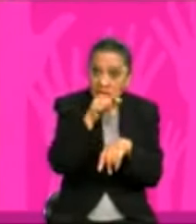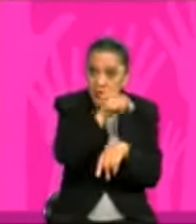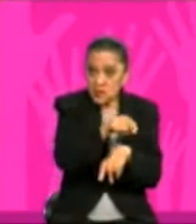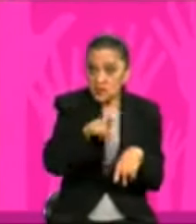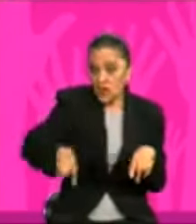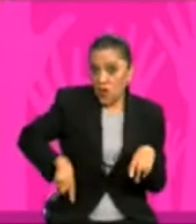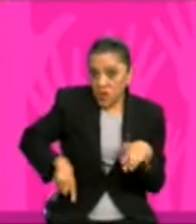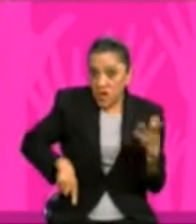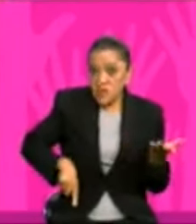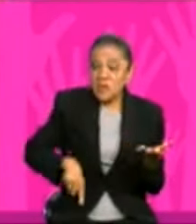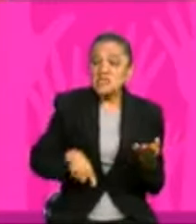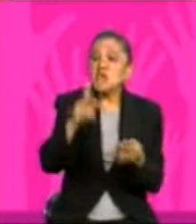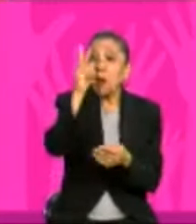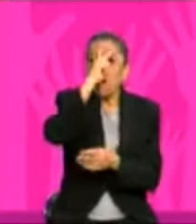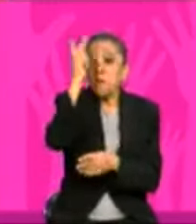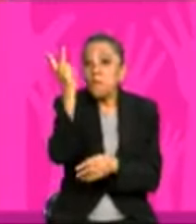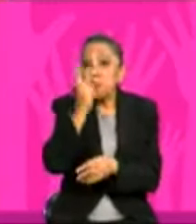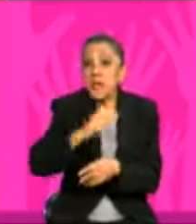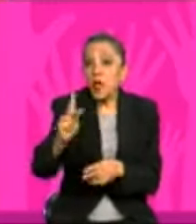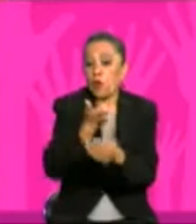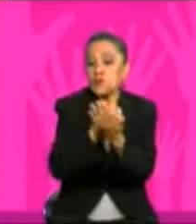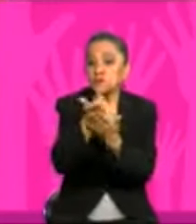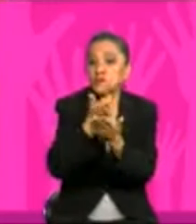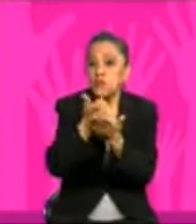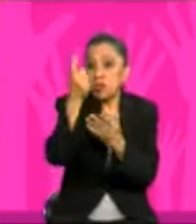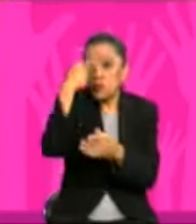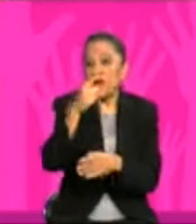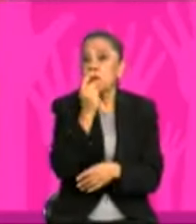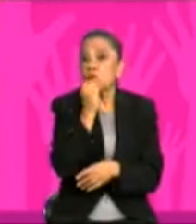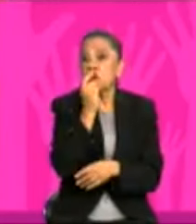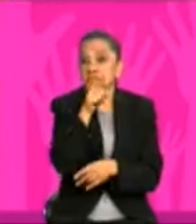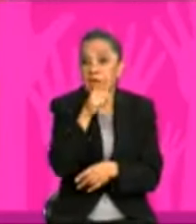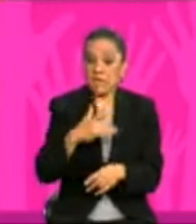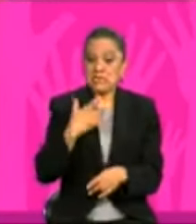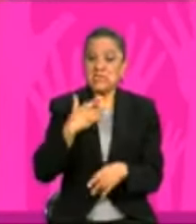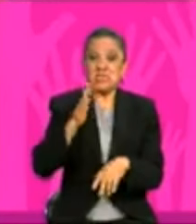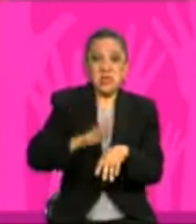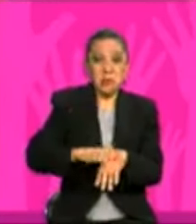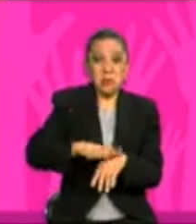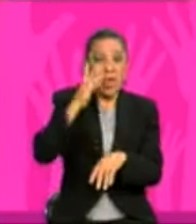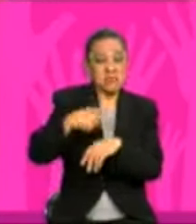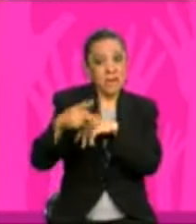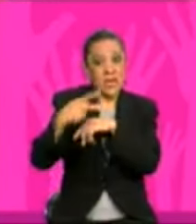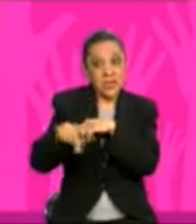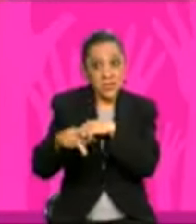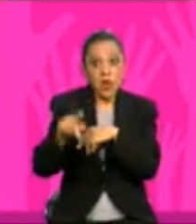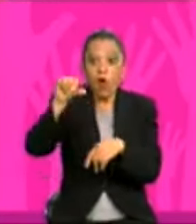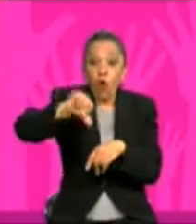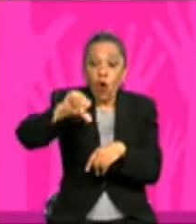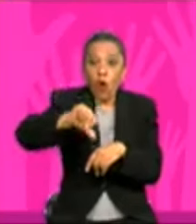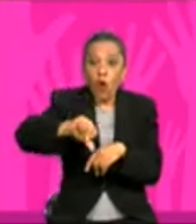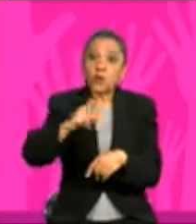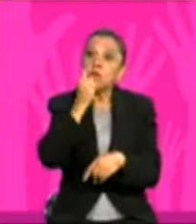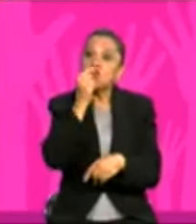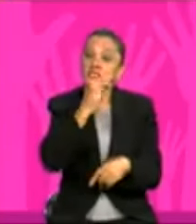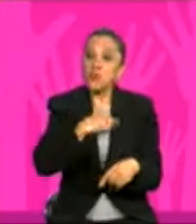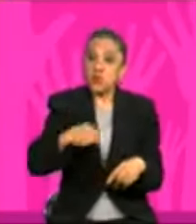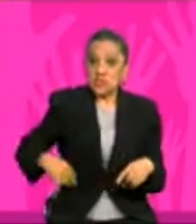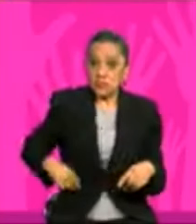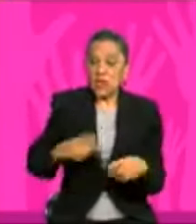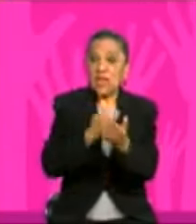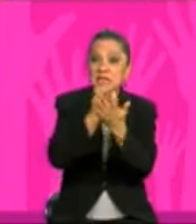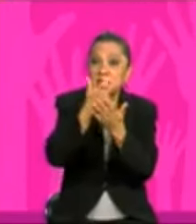sienten las personas más inseguras. Hoy los policías municipales tienen un salario de